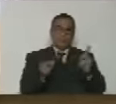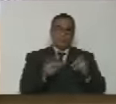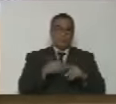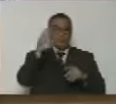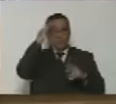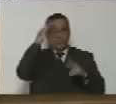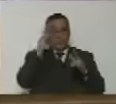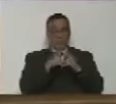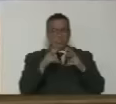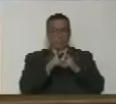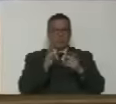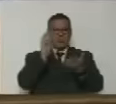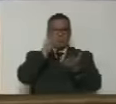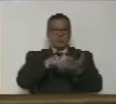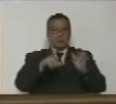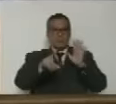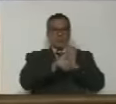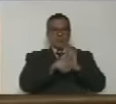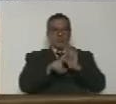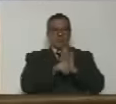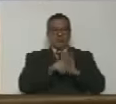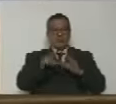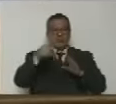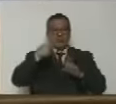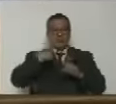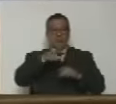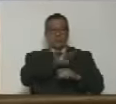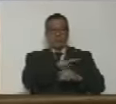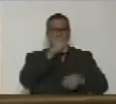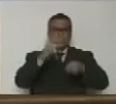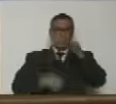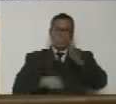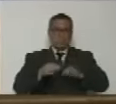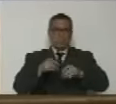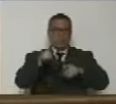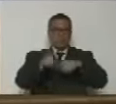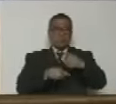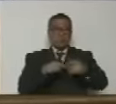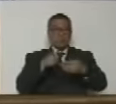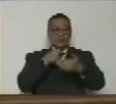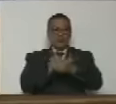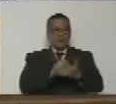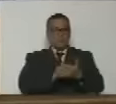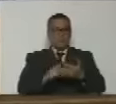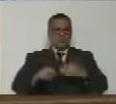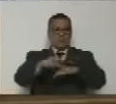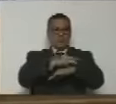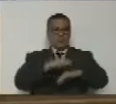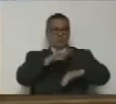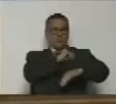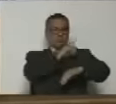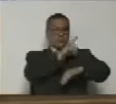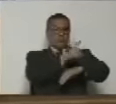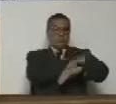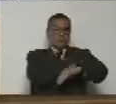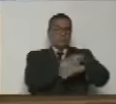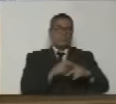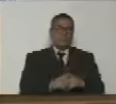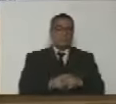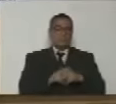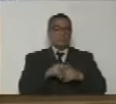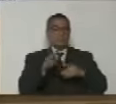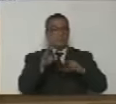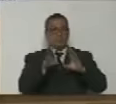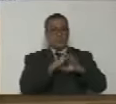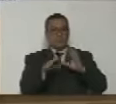reconocidas conforme a la presente ley, adquieren su personalidad jurídica mediante el registro ante el Ministerio del Poder Popular con